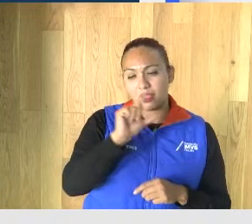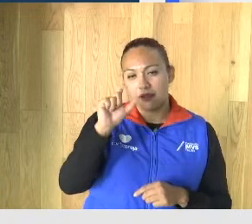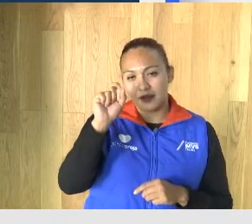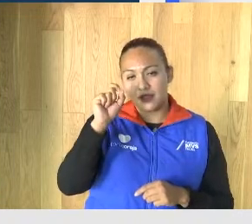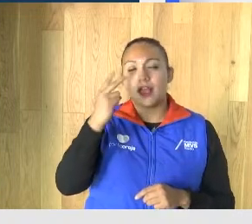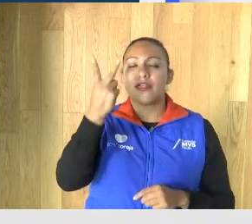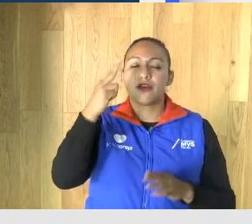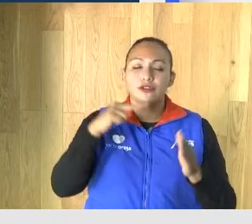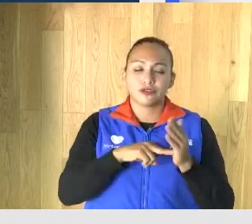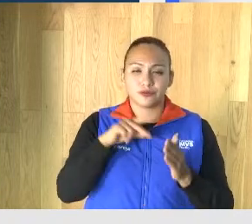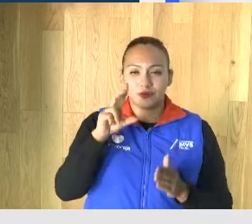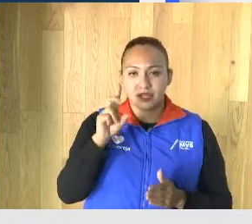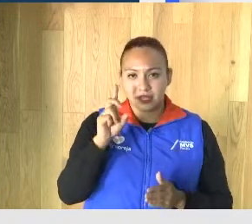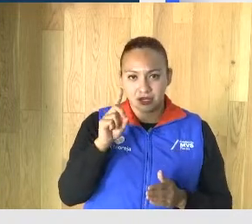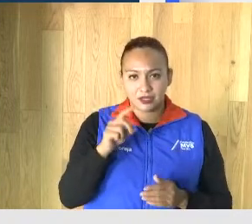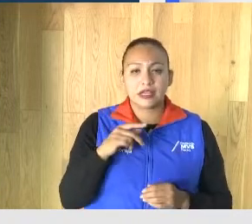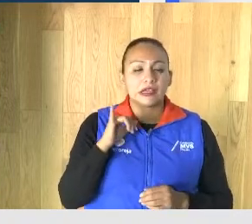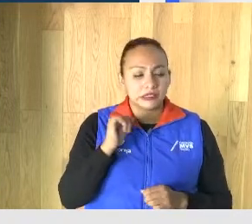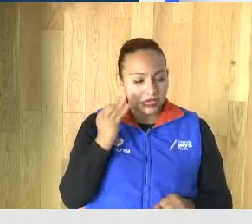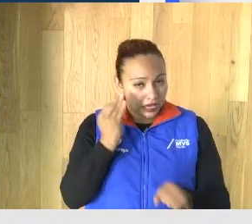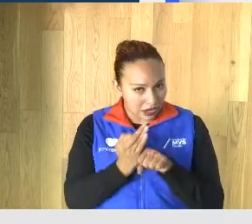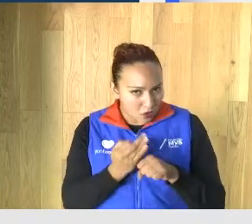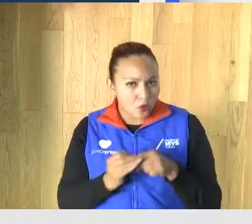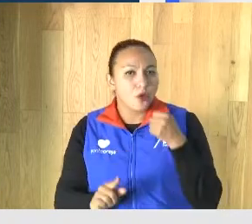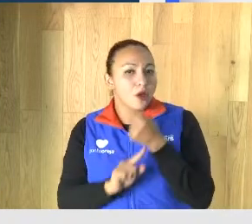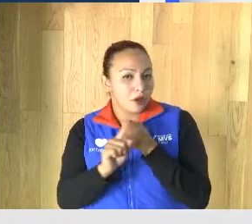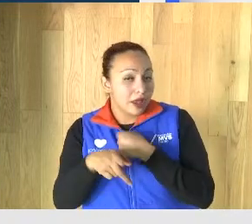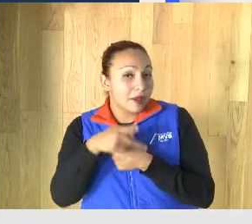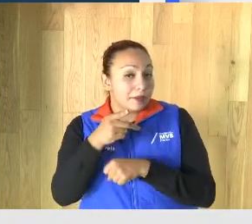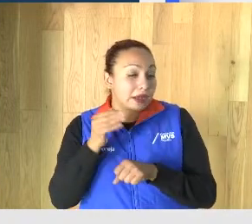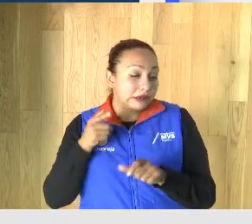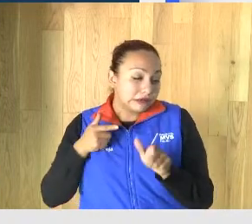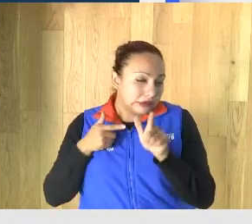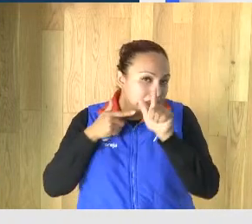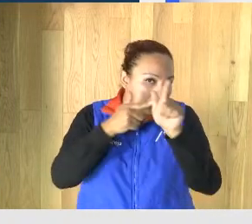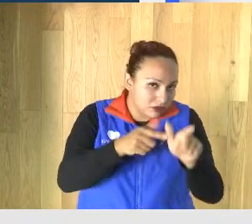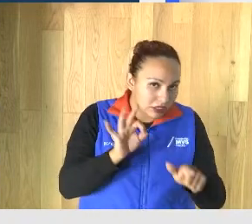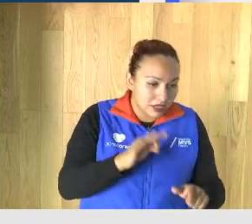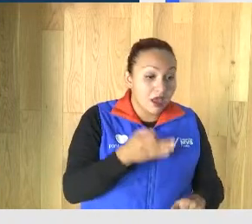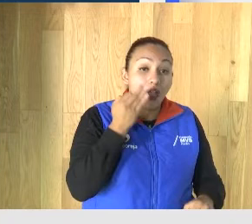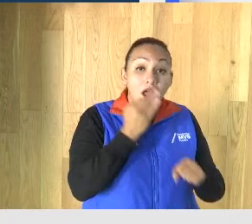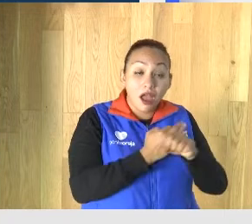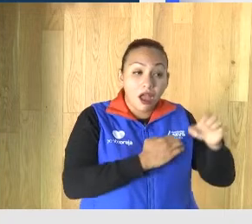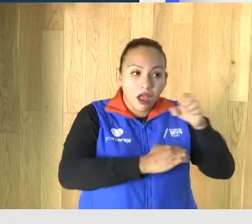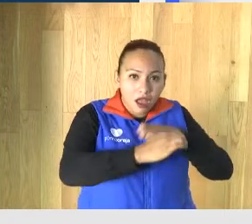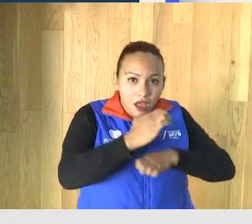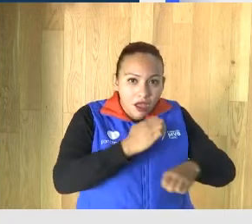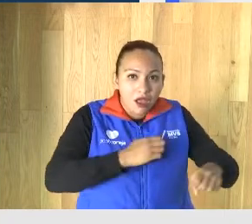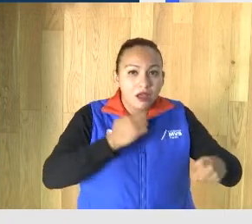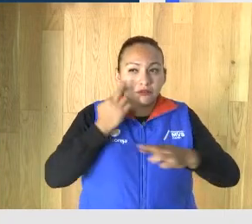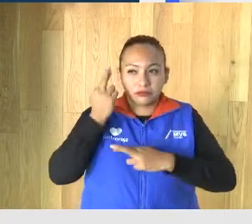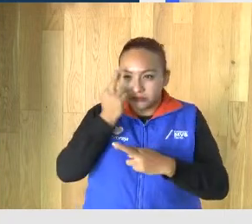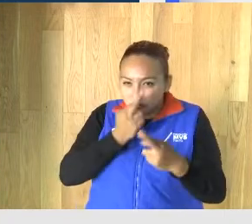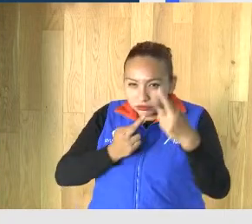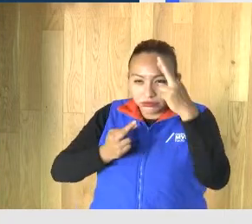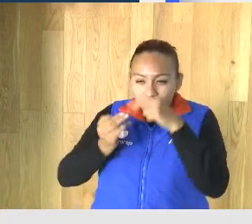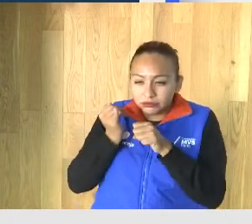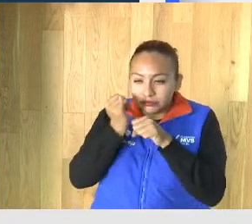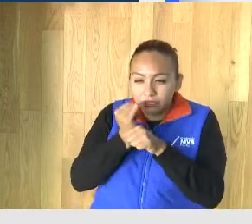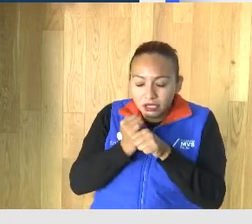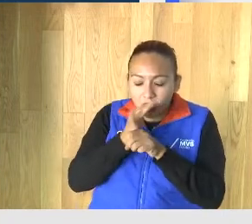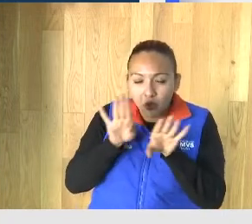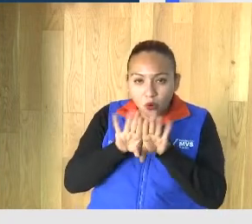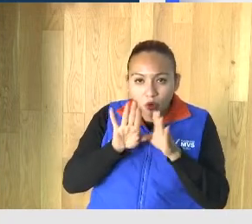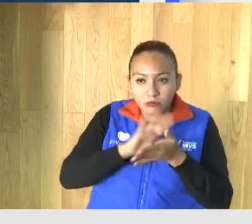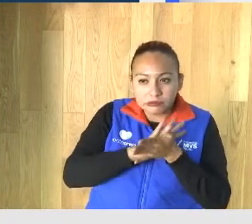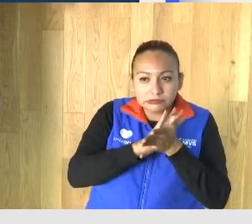lo cual hay un reto, pero hay una oportunidad, y justo ahora las empresas están viendo y los gobiernos en cómo hacer